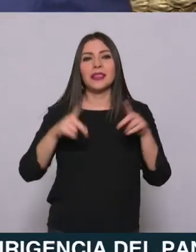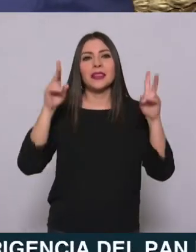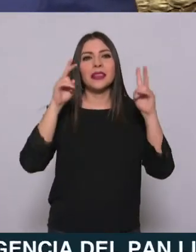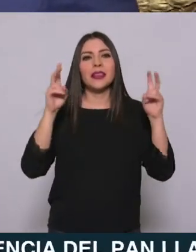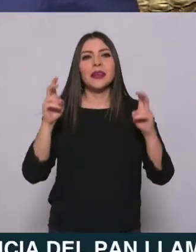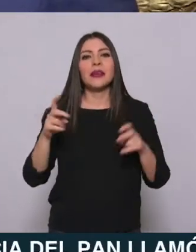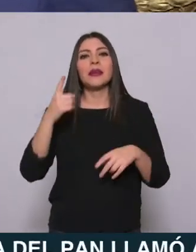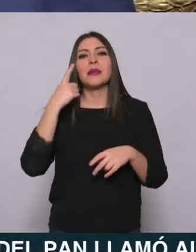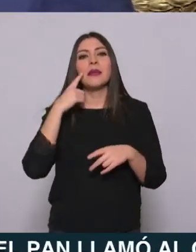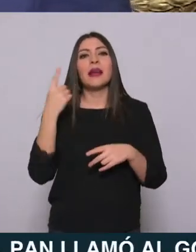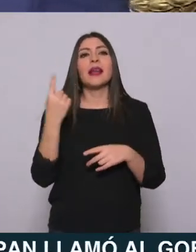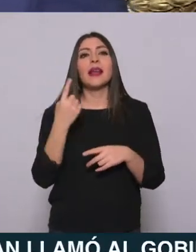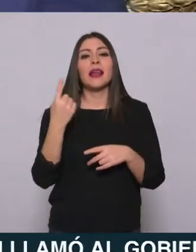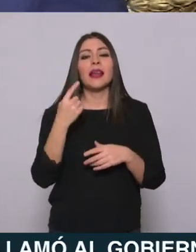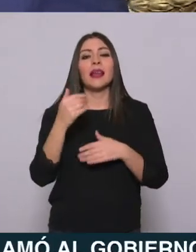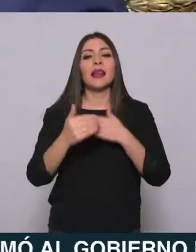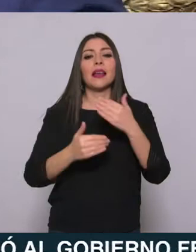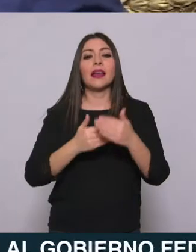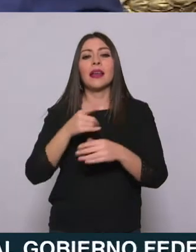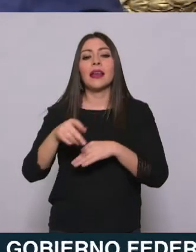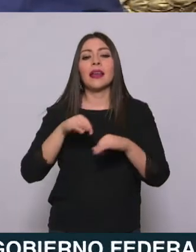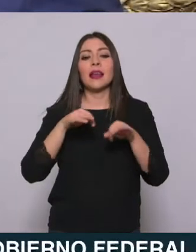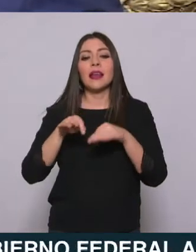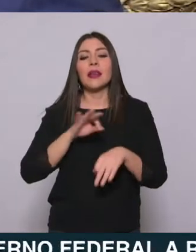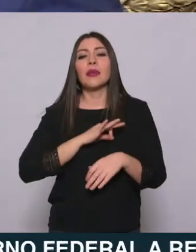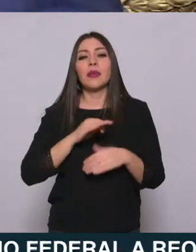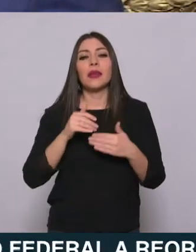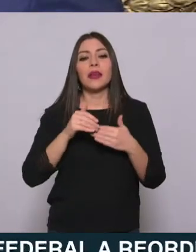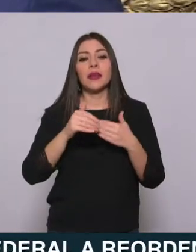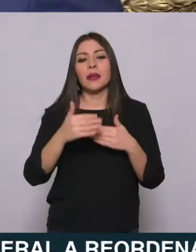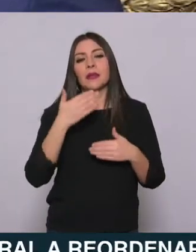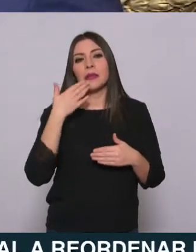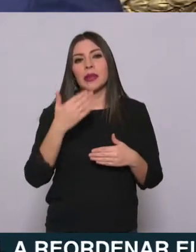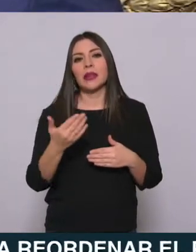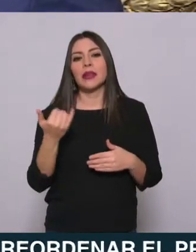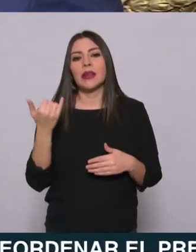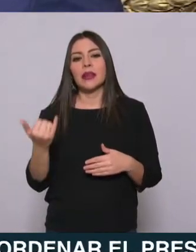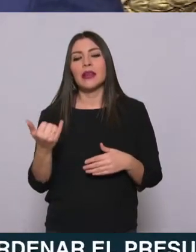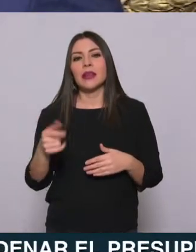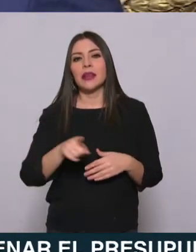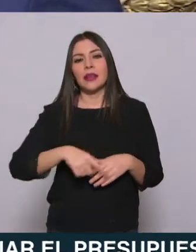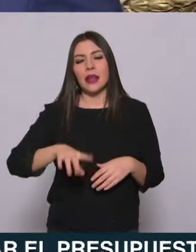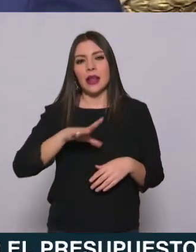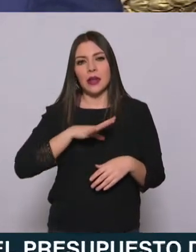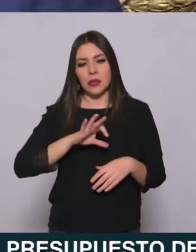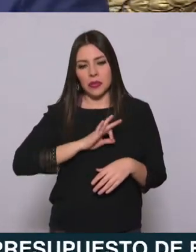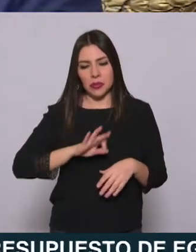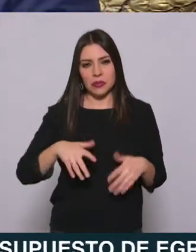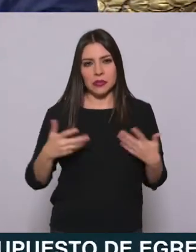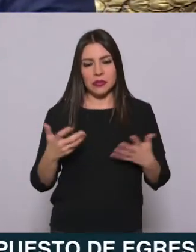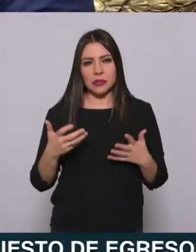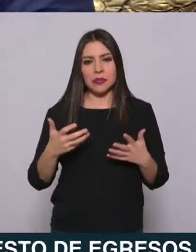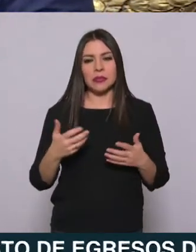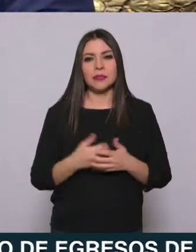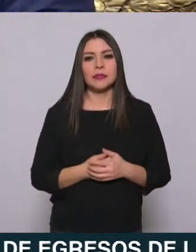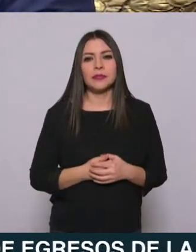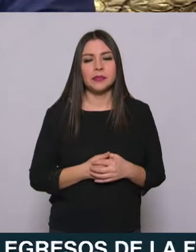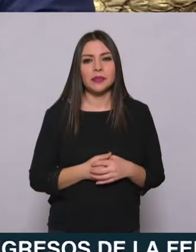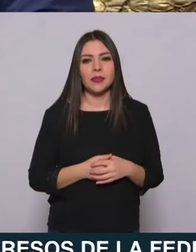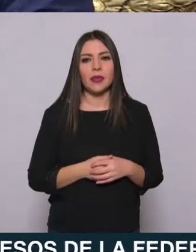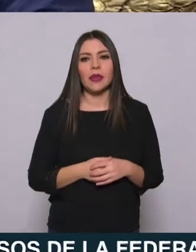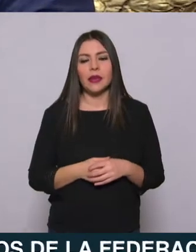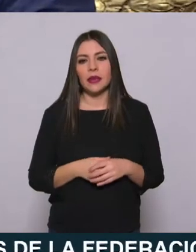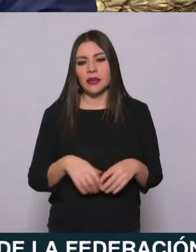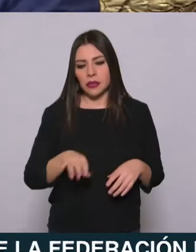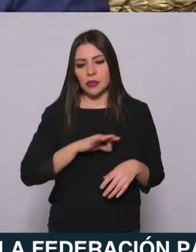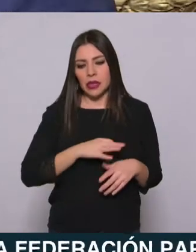planteaba podíamos trabajarlos conjuntamente y sí habría las condiciones para poder hacer